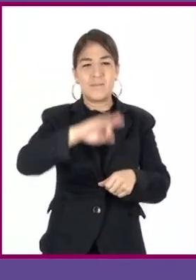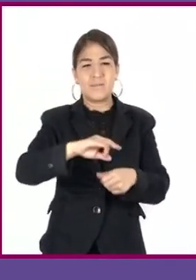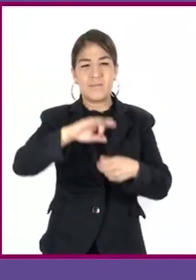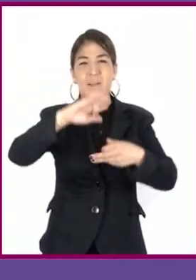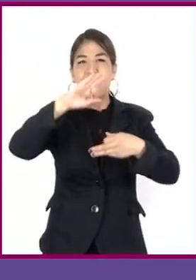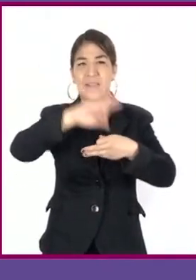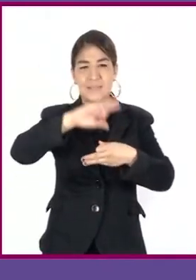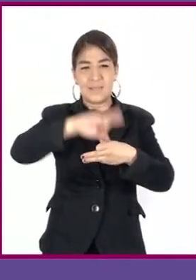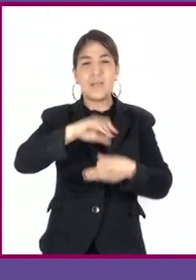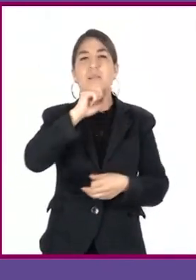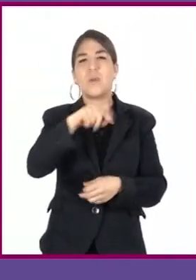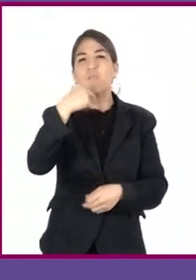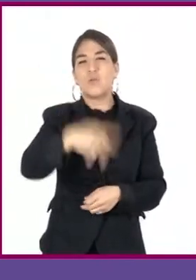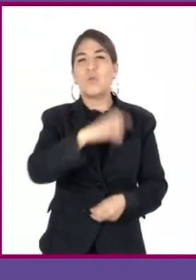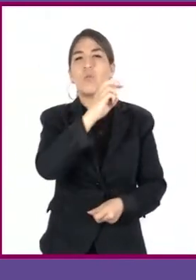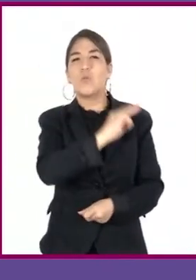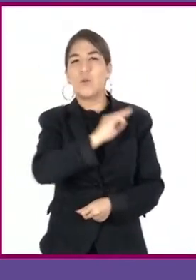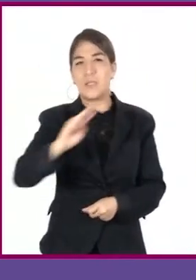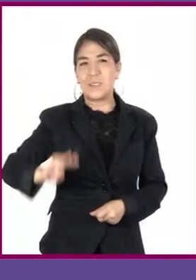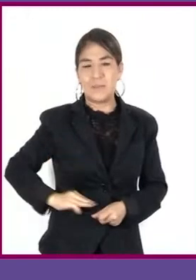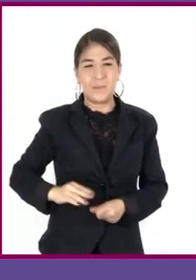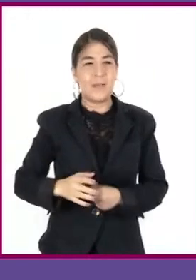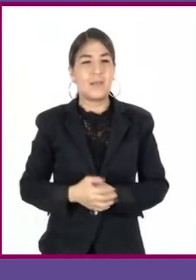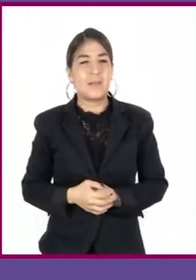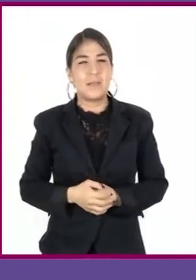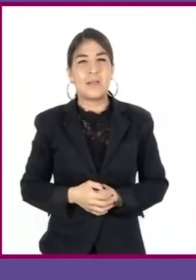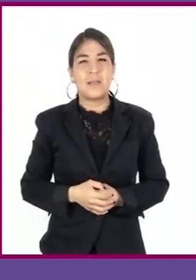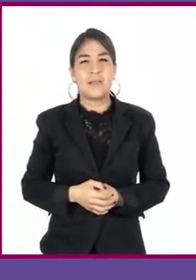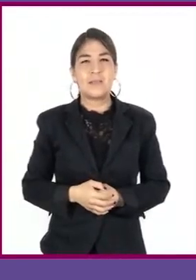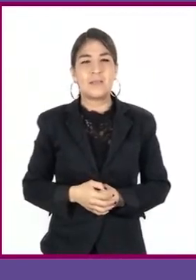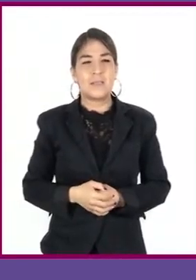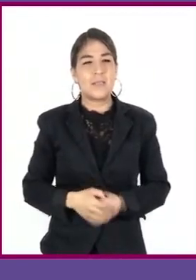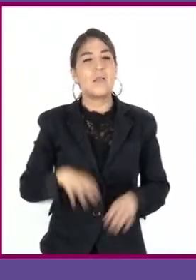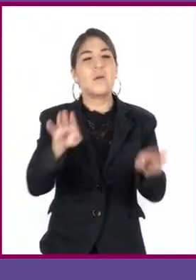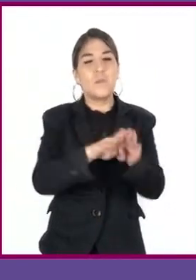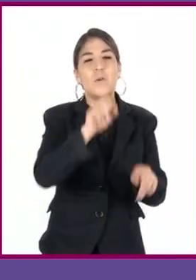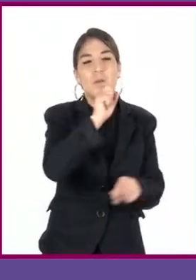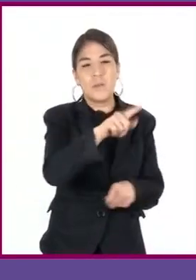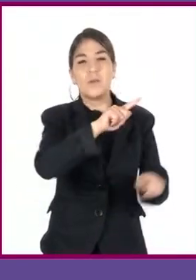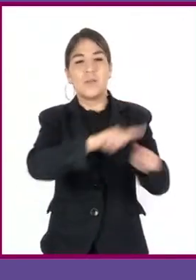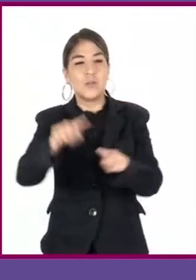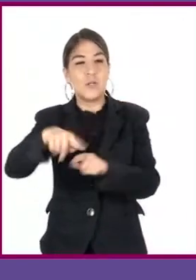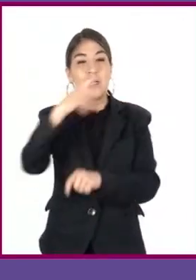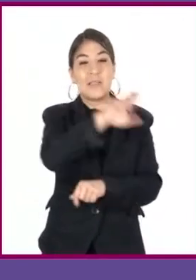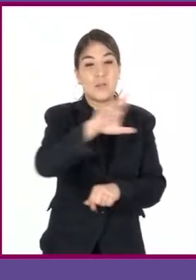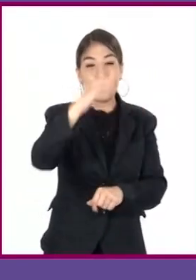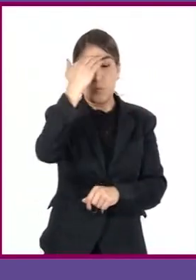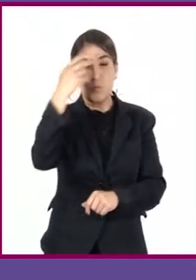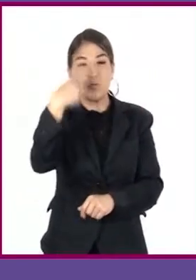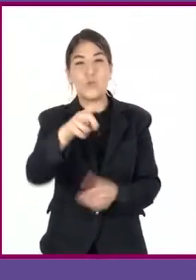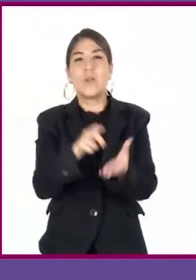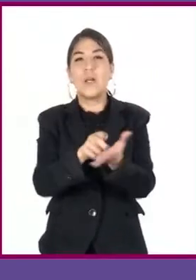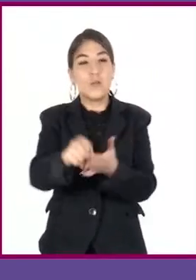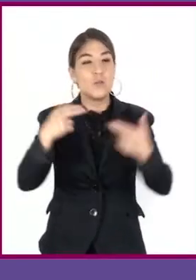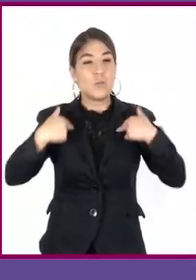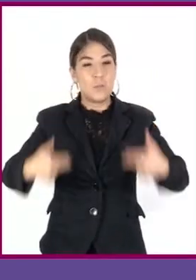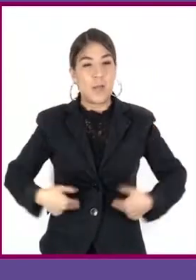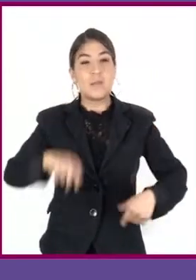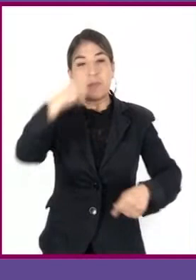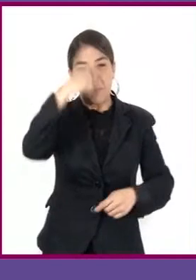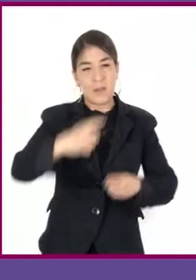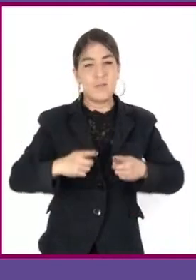municipal. Reconoce los derechos humanos, así como las garantías constitucionales para